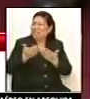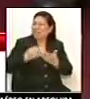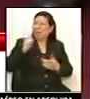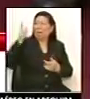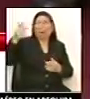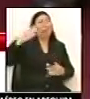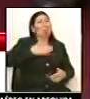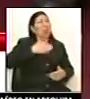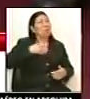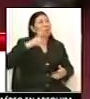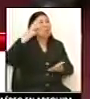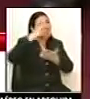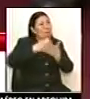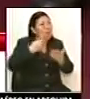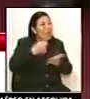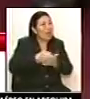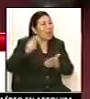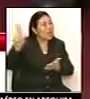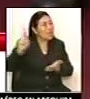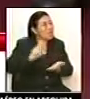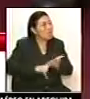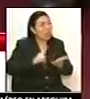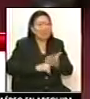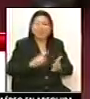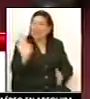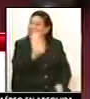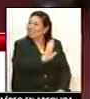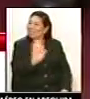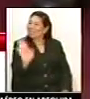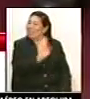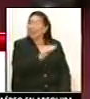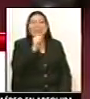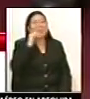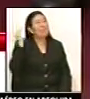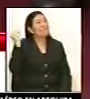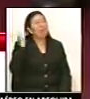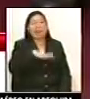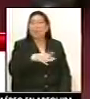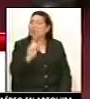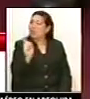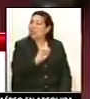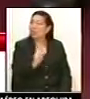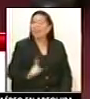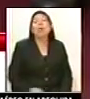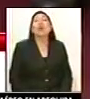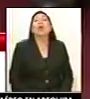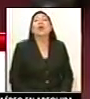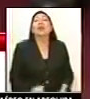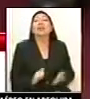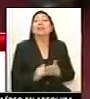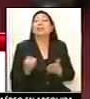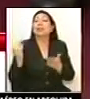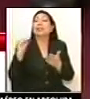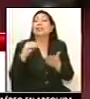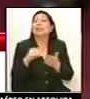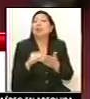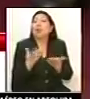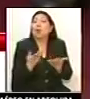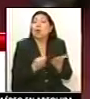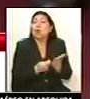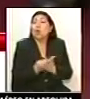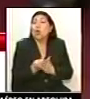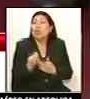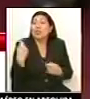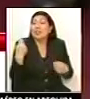para que dejen de pagar impuestos, supuestamente para que exploren. Eso es falso. La exploración está incorporada como un costo